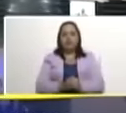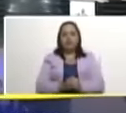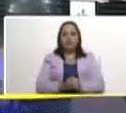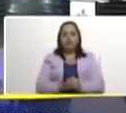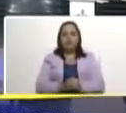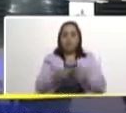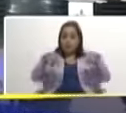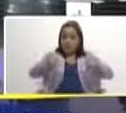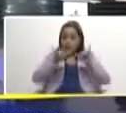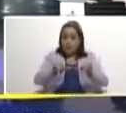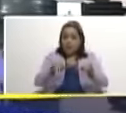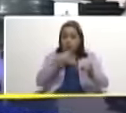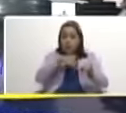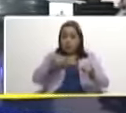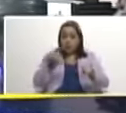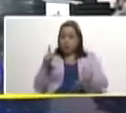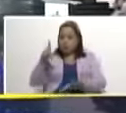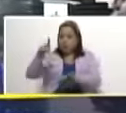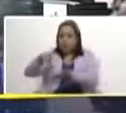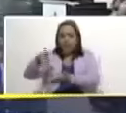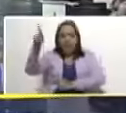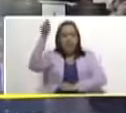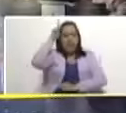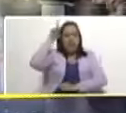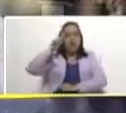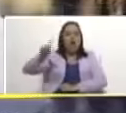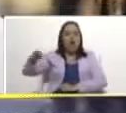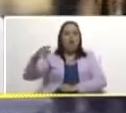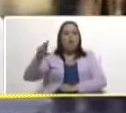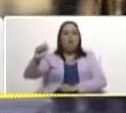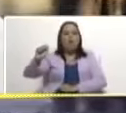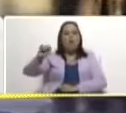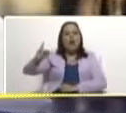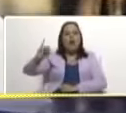Aquí mismo trajimos a Guaycaipuro, Guaycaipuro.